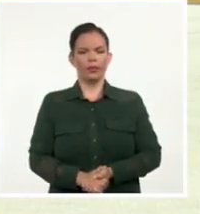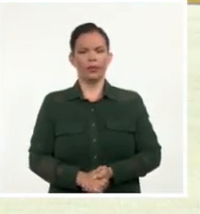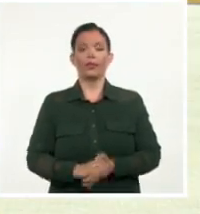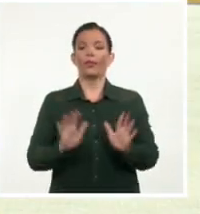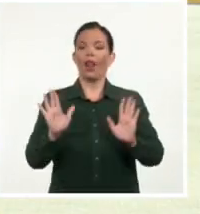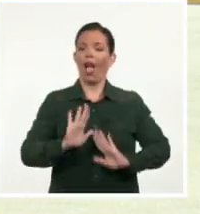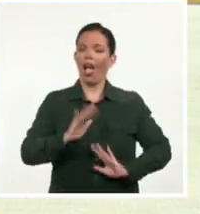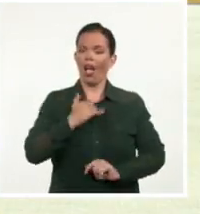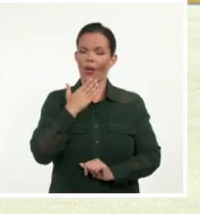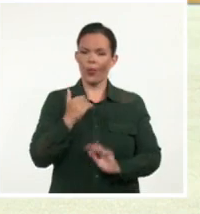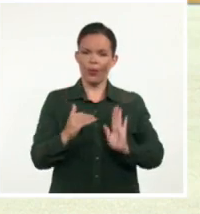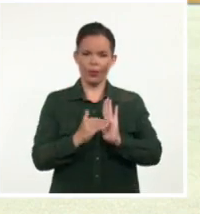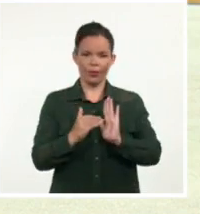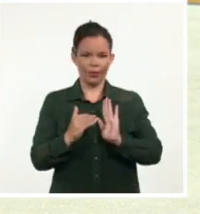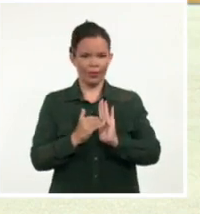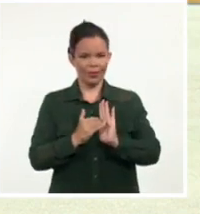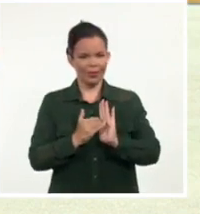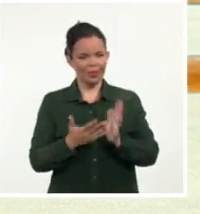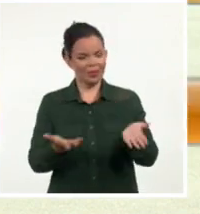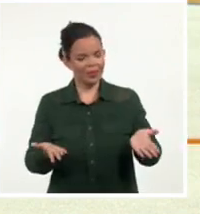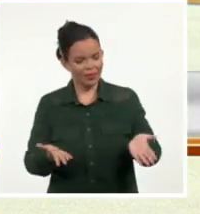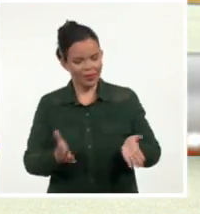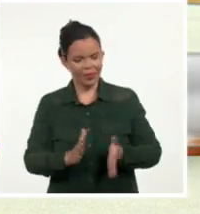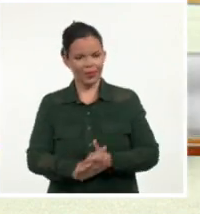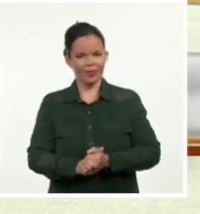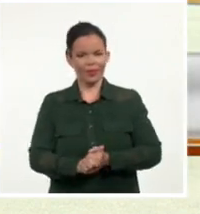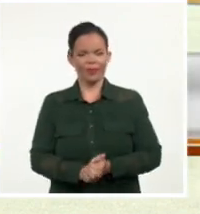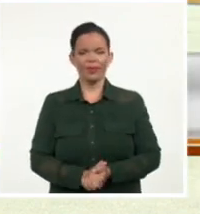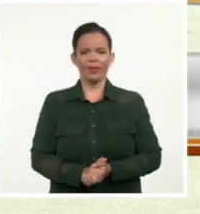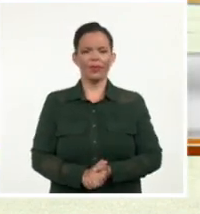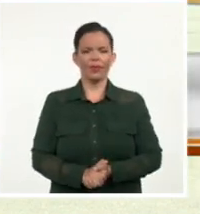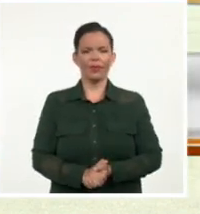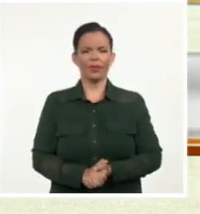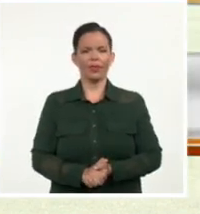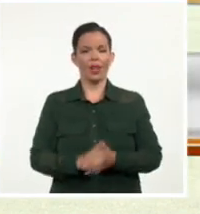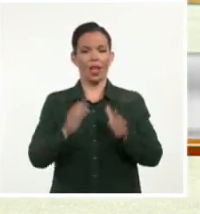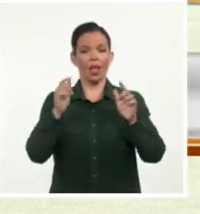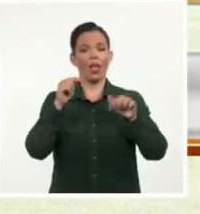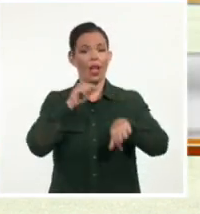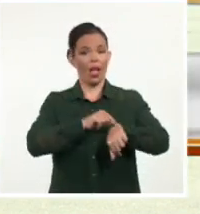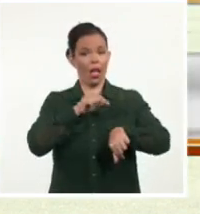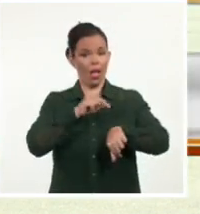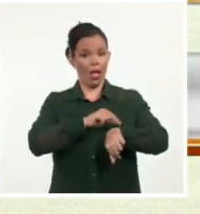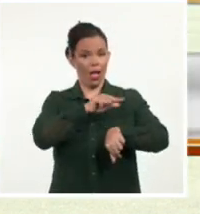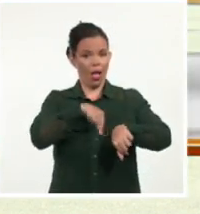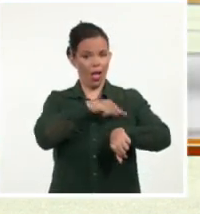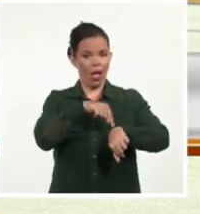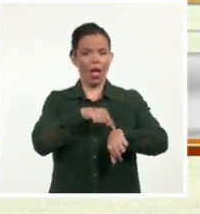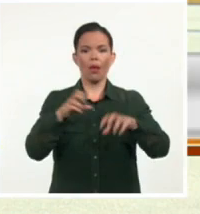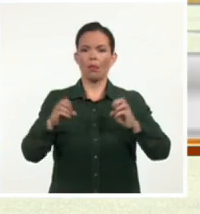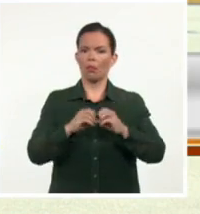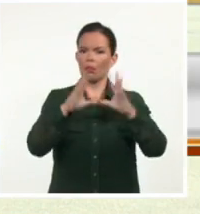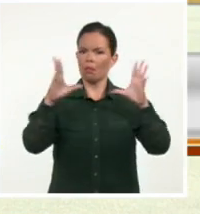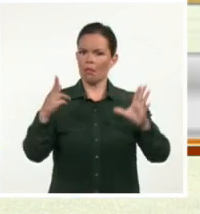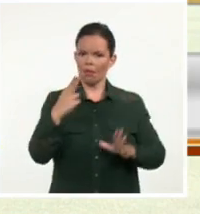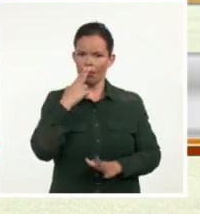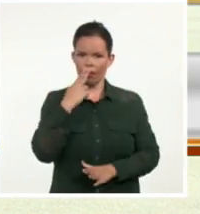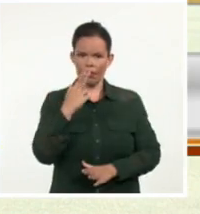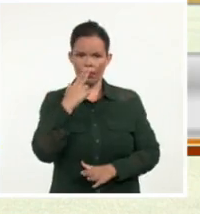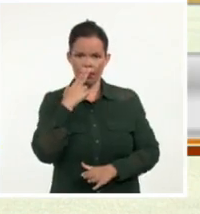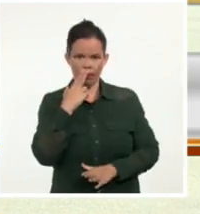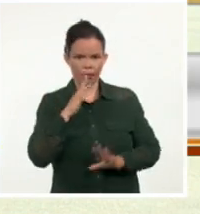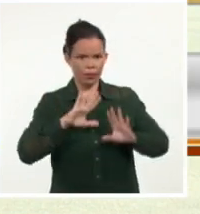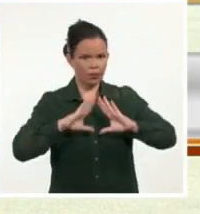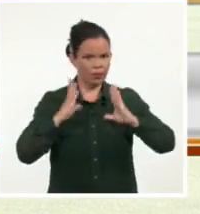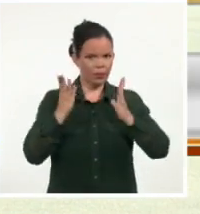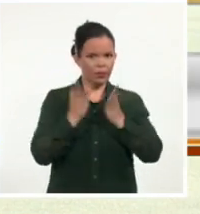tarde julia placer saludarte a ti también a los amantes del deporte desde horas bien tempranas con un maratón comenzó